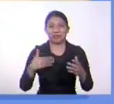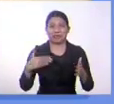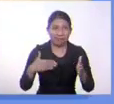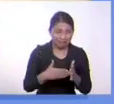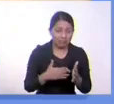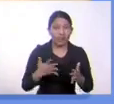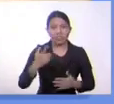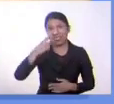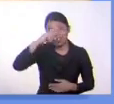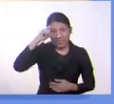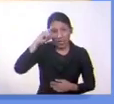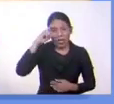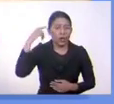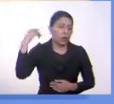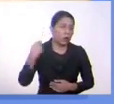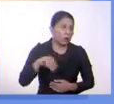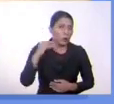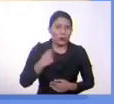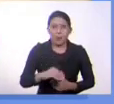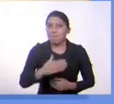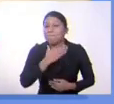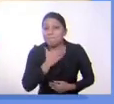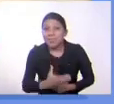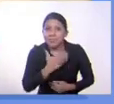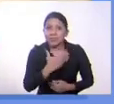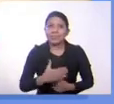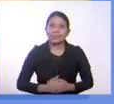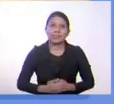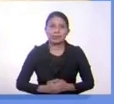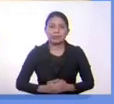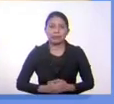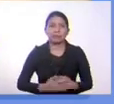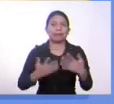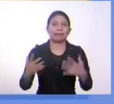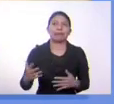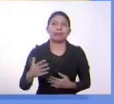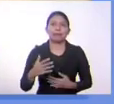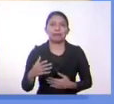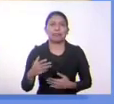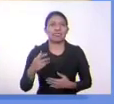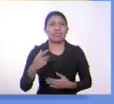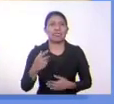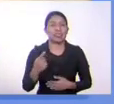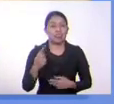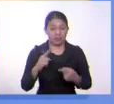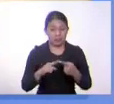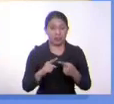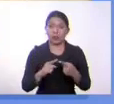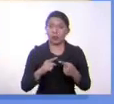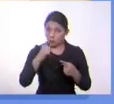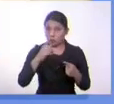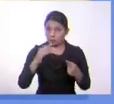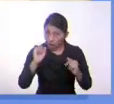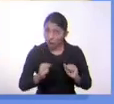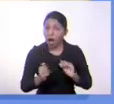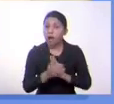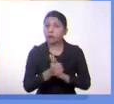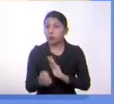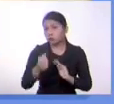trabajo es un tema difícil, ¿verdad? Uno porque está relacionado con si tenés primero las